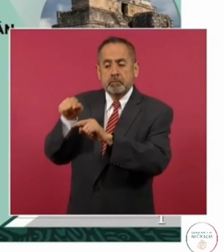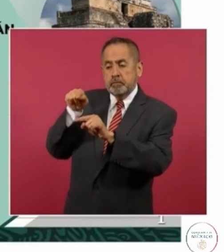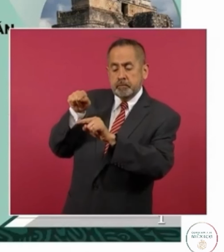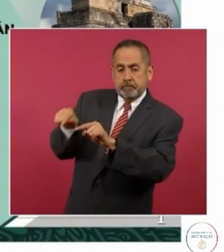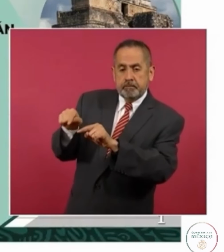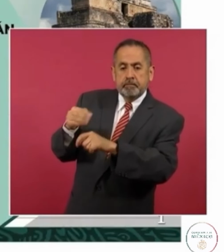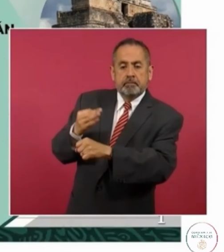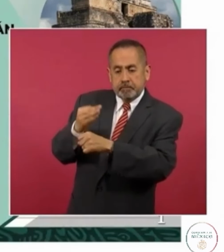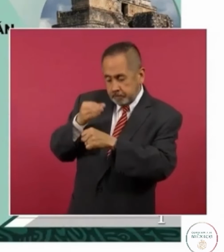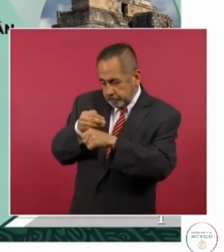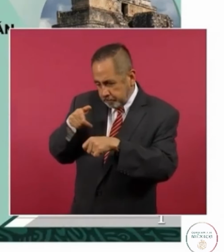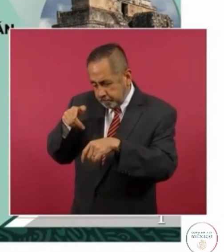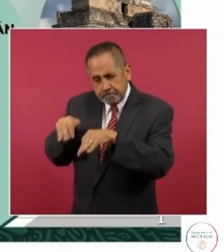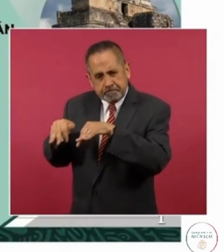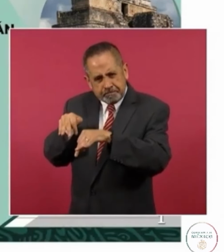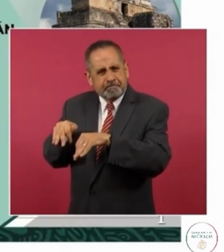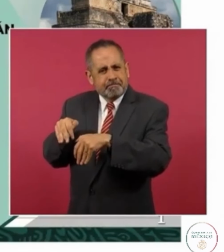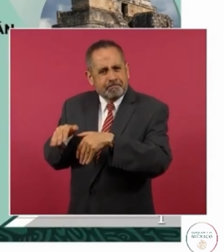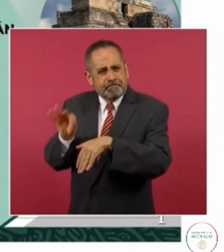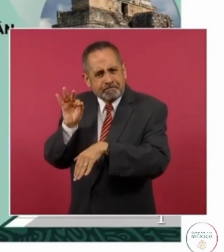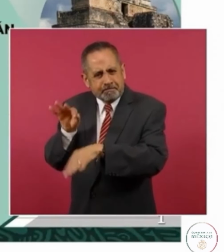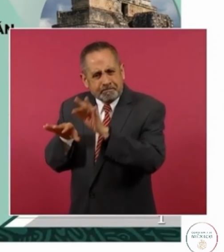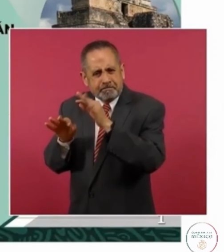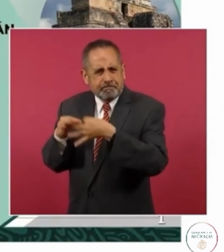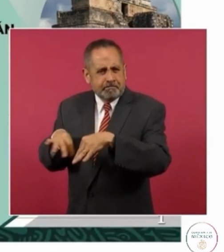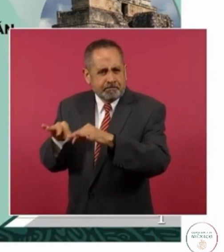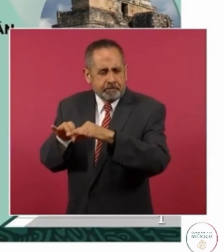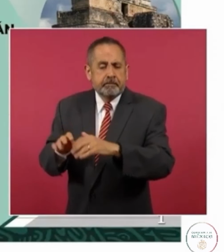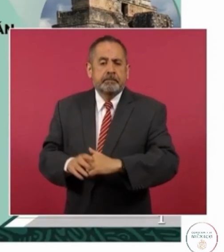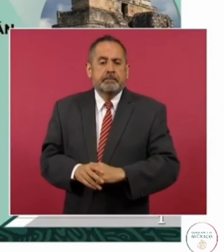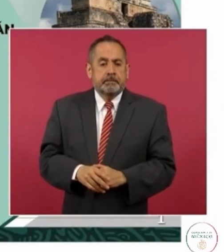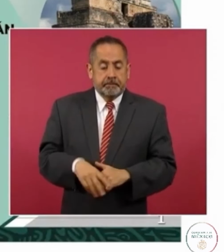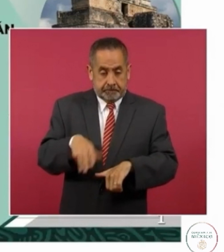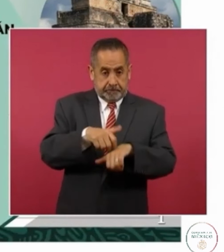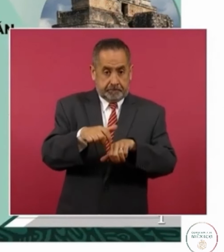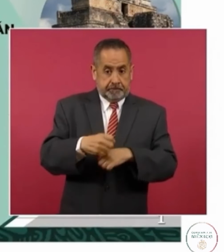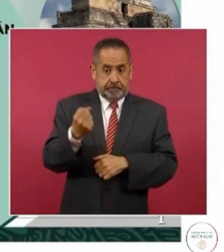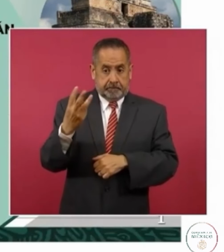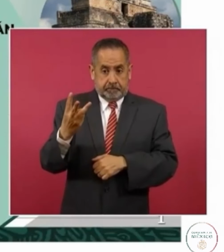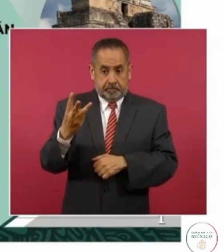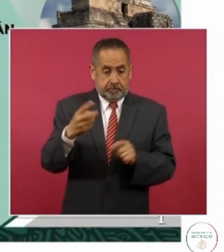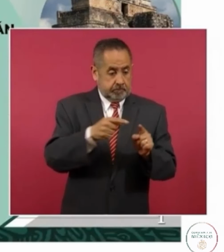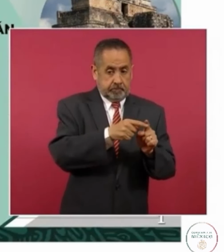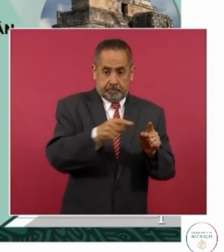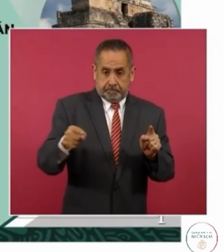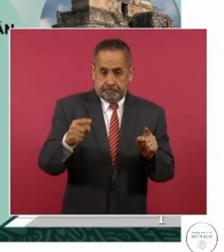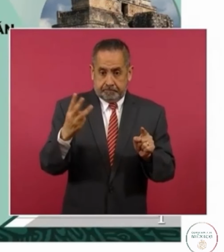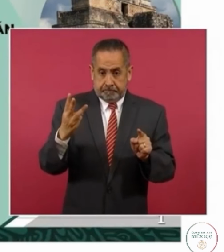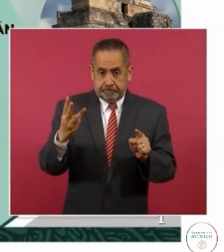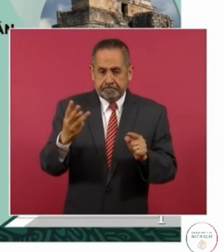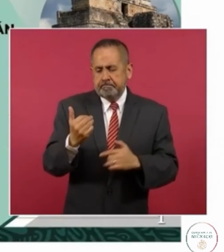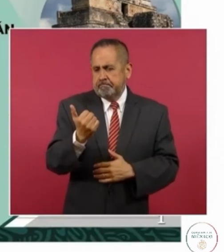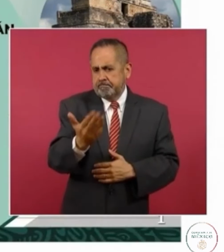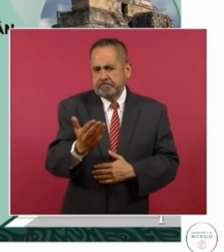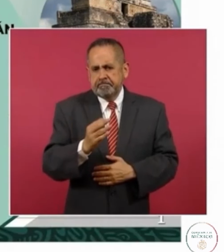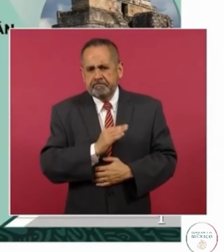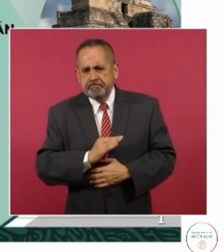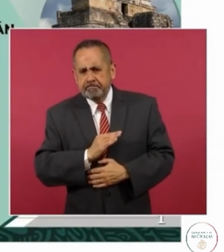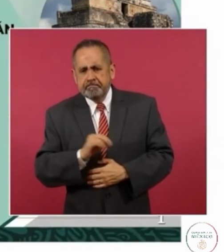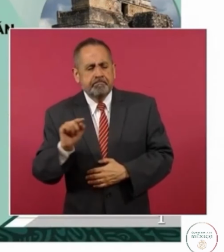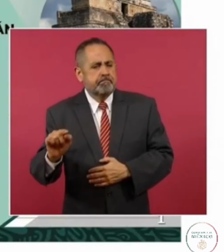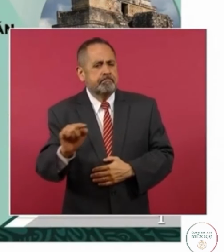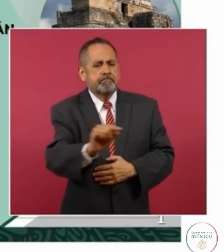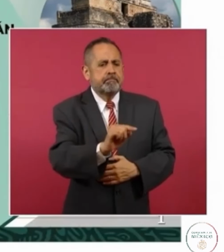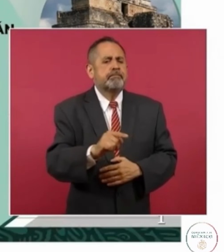encontramos haciendo un trabajo de gran importancia. En el tramo 3, quiero felicitar el esfuerzo que han